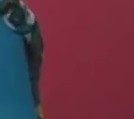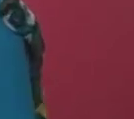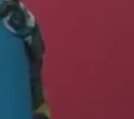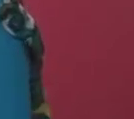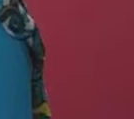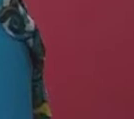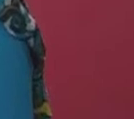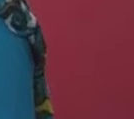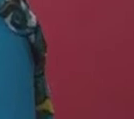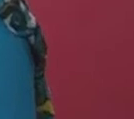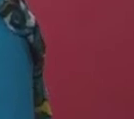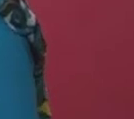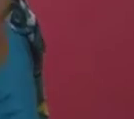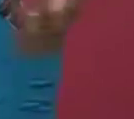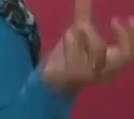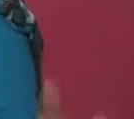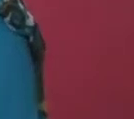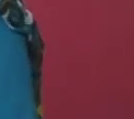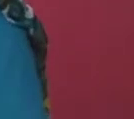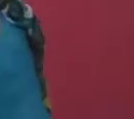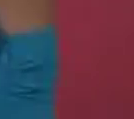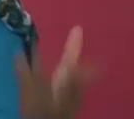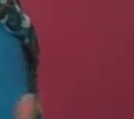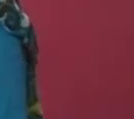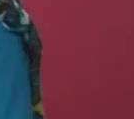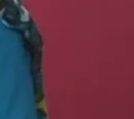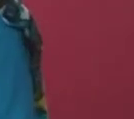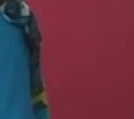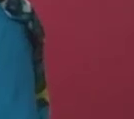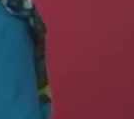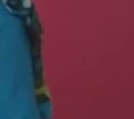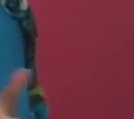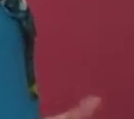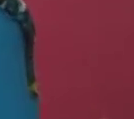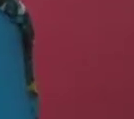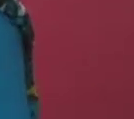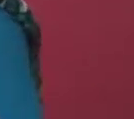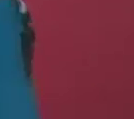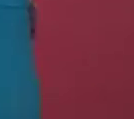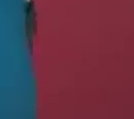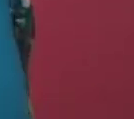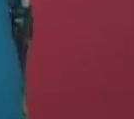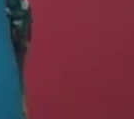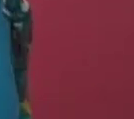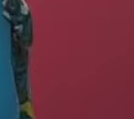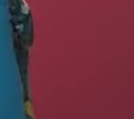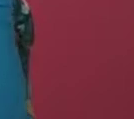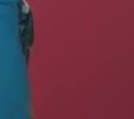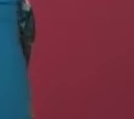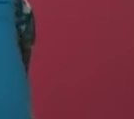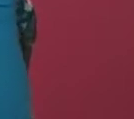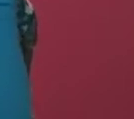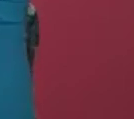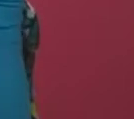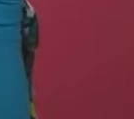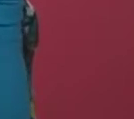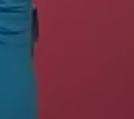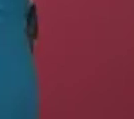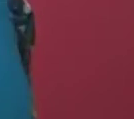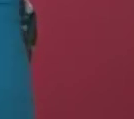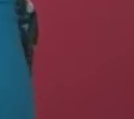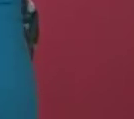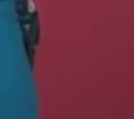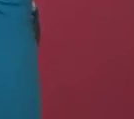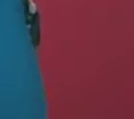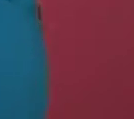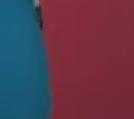y al verdadero Cristo, y la gente comenzó a salvarse, y la gente quizás quedó solo, no tenía dinero, porque eso es lo que